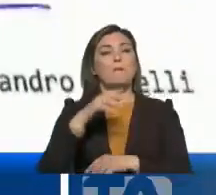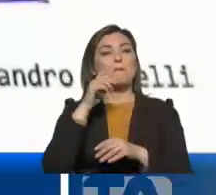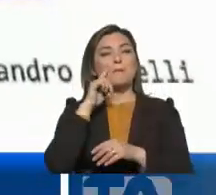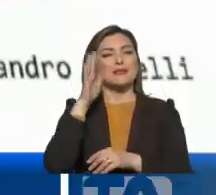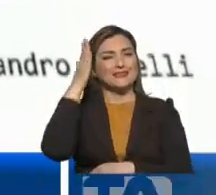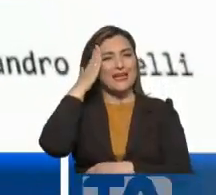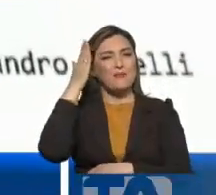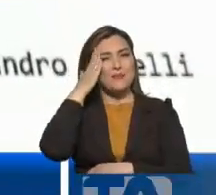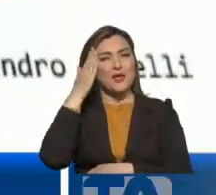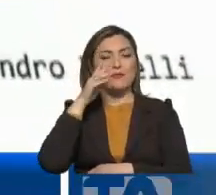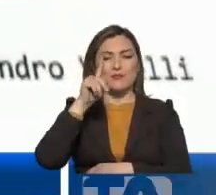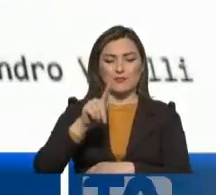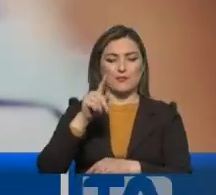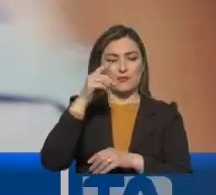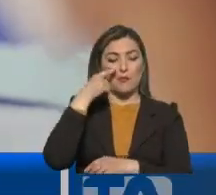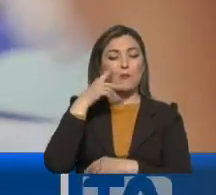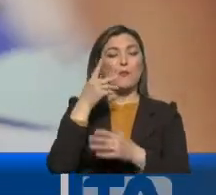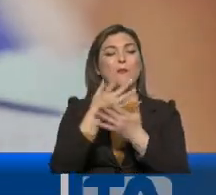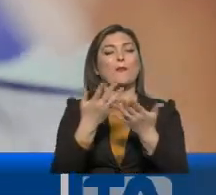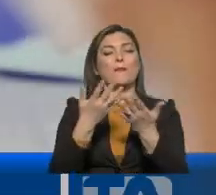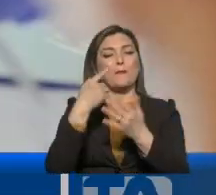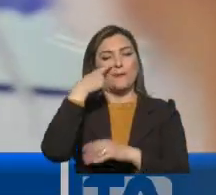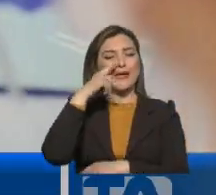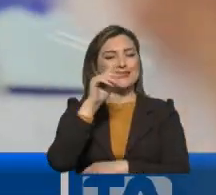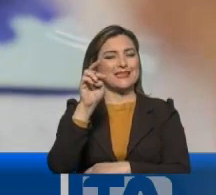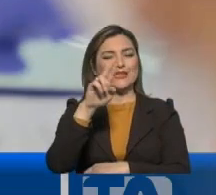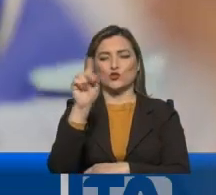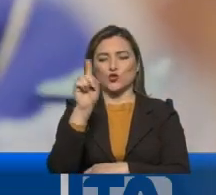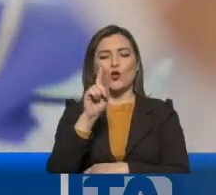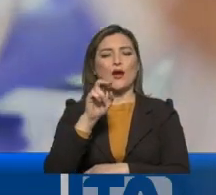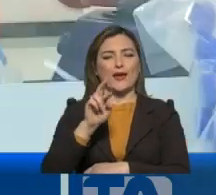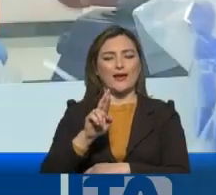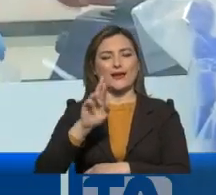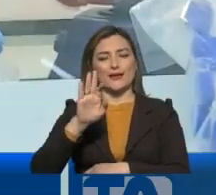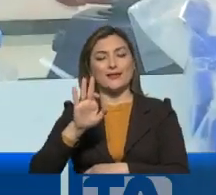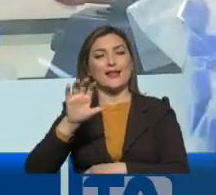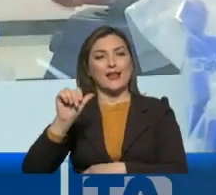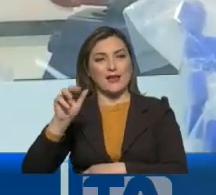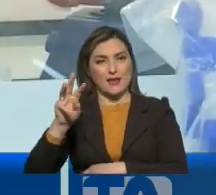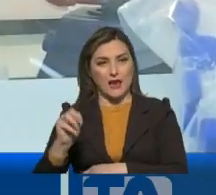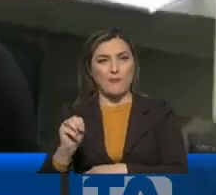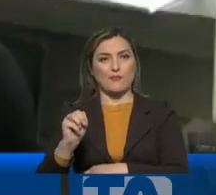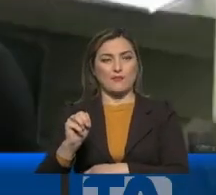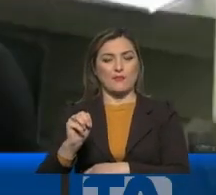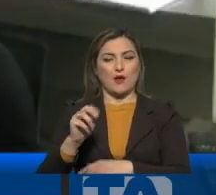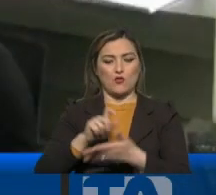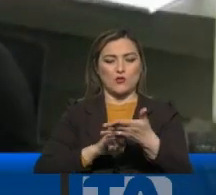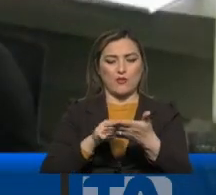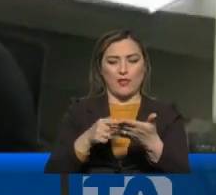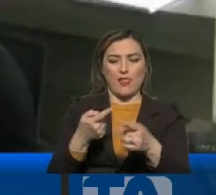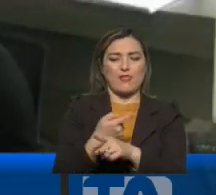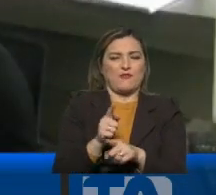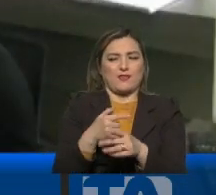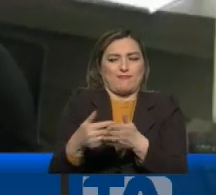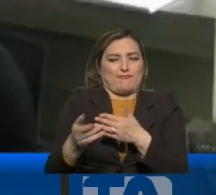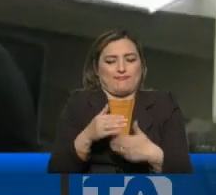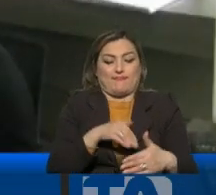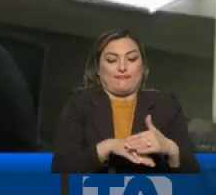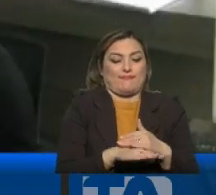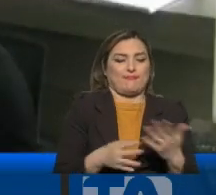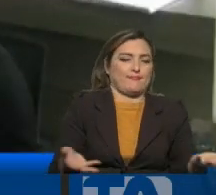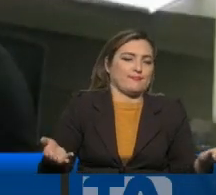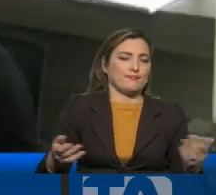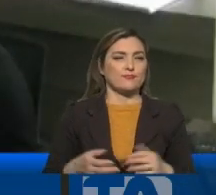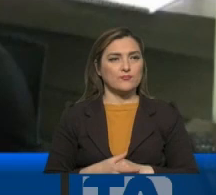contradiciendo totalmente lo que constaba en el contrato con la empresa salume s/a para esta tarde se espera también